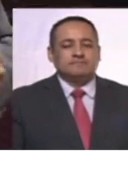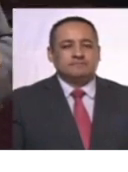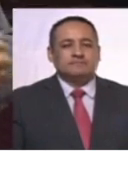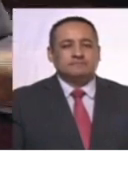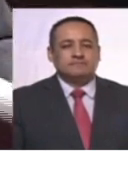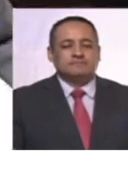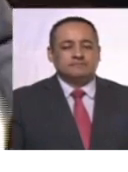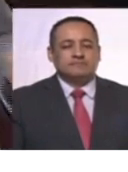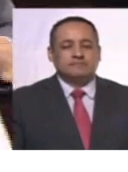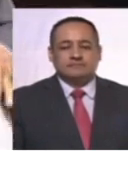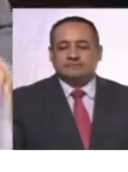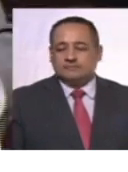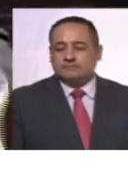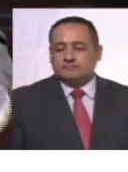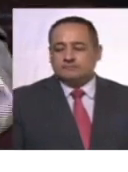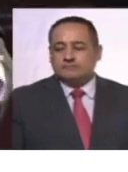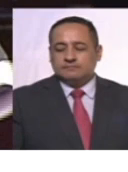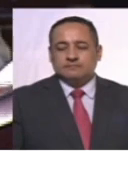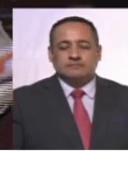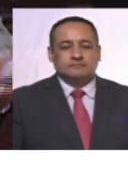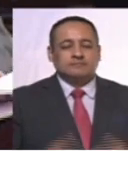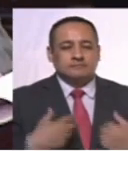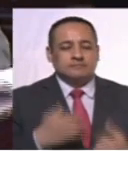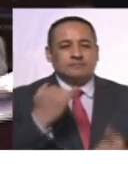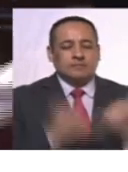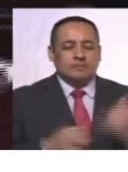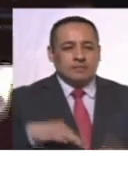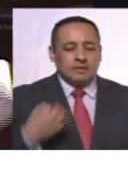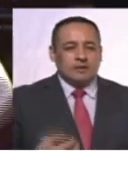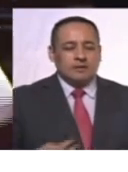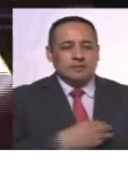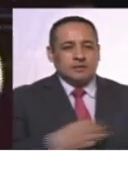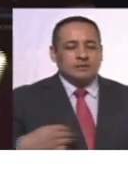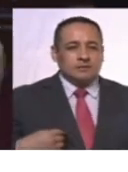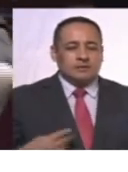vamos a, por supuesto, dárselo. Finalmente, señora ministra,